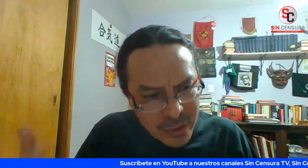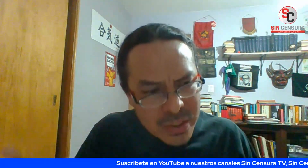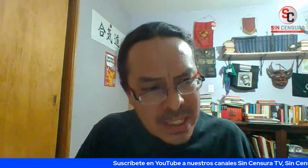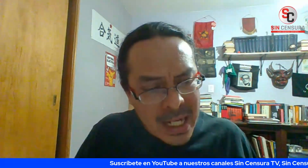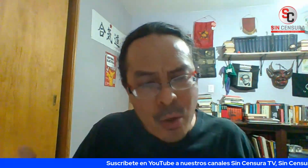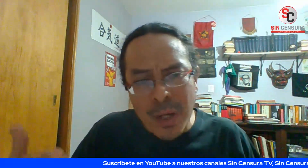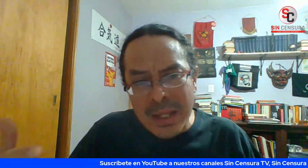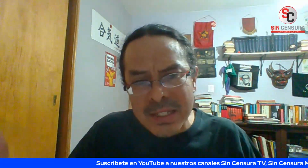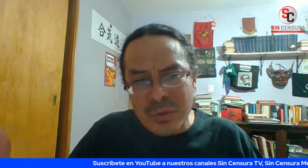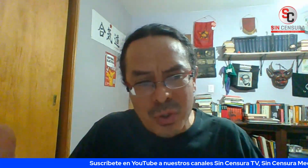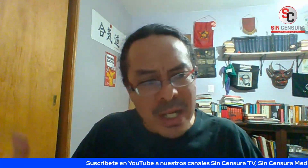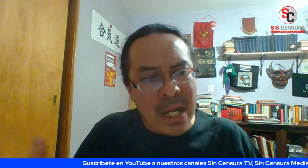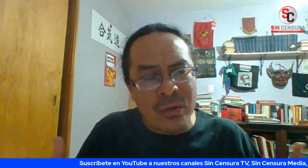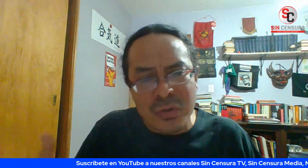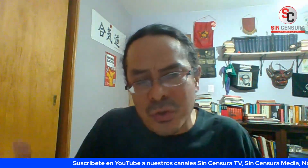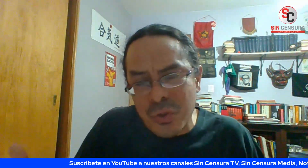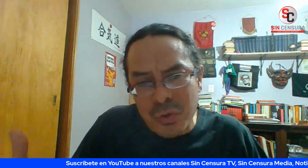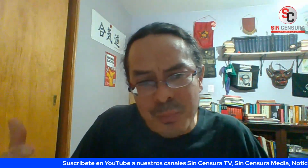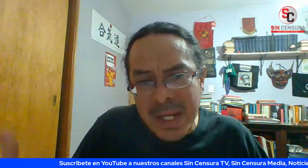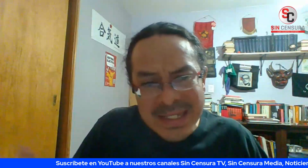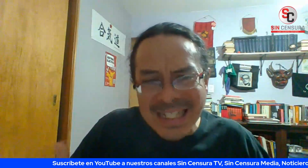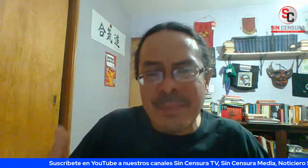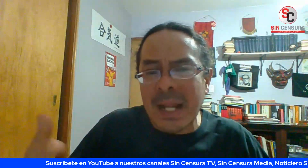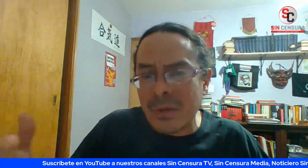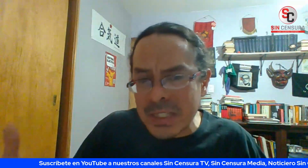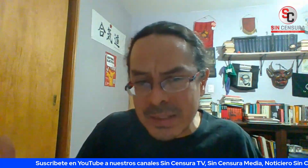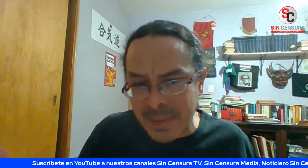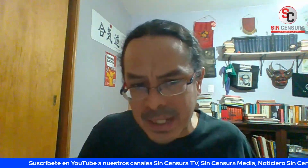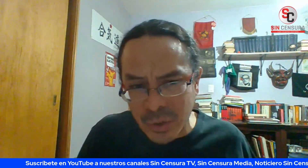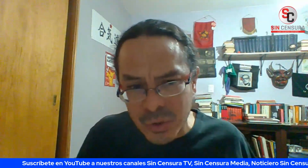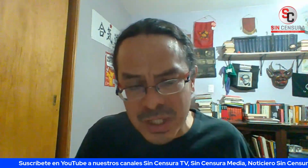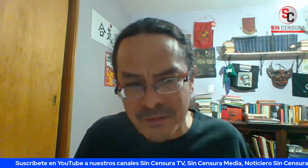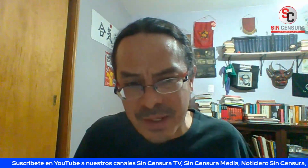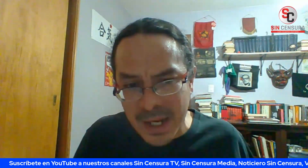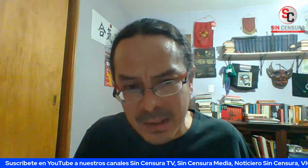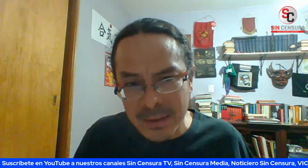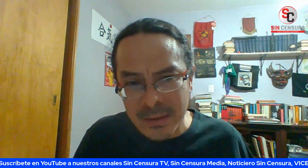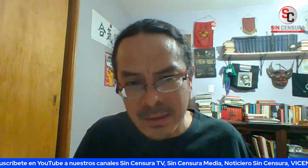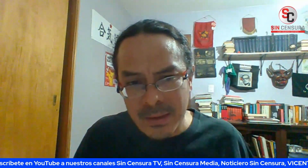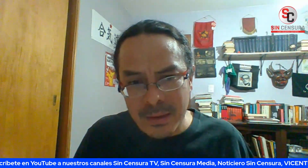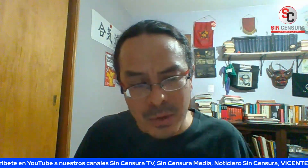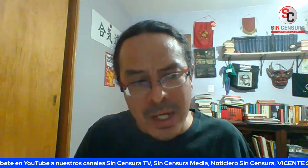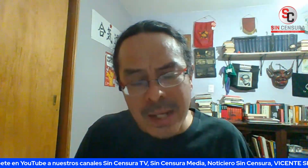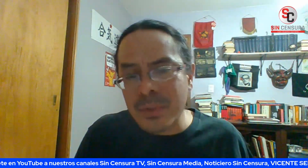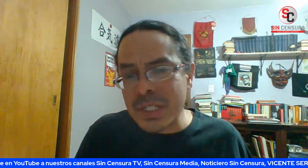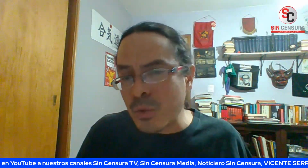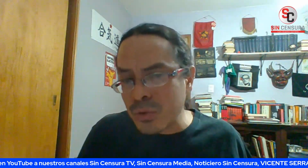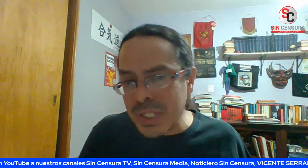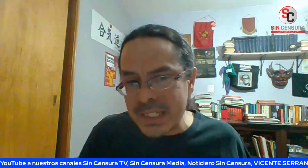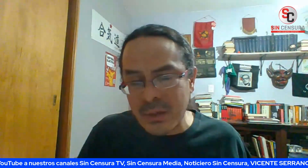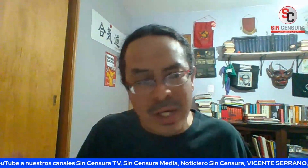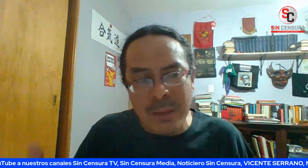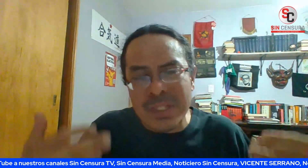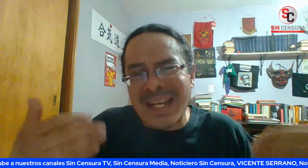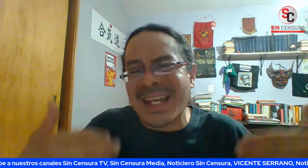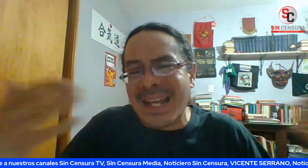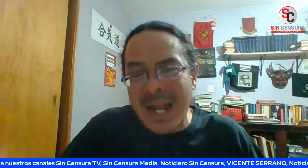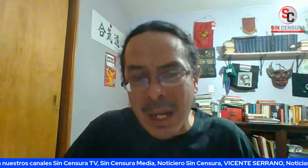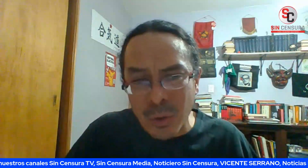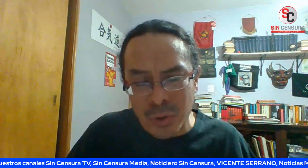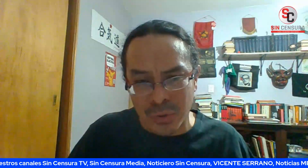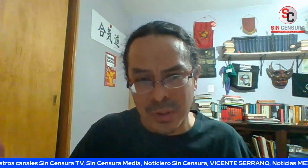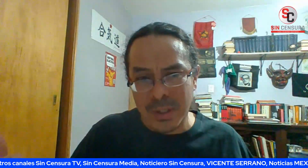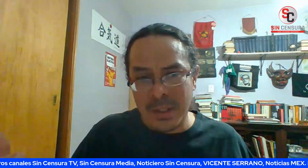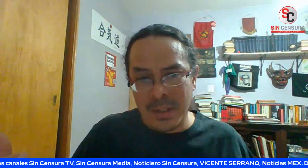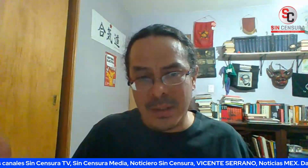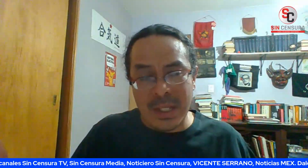estén abiertos al diálogo, a la discusión y a la construcción de un país que es para todas y para todos al final? Lo que queremos es justicia, no queremos aniquilar